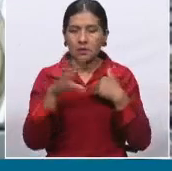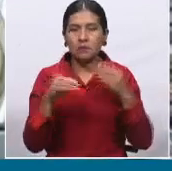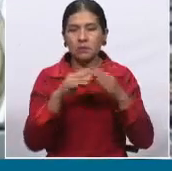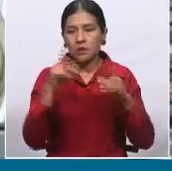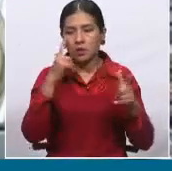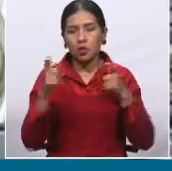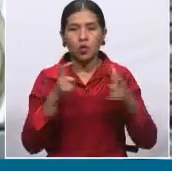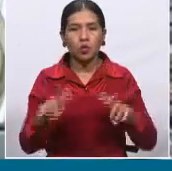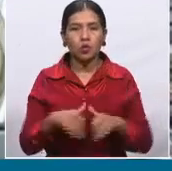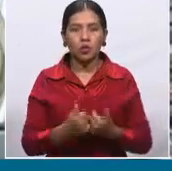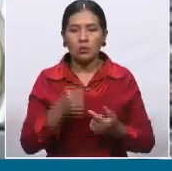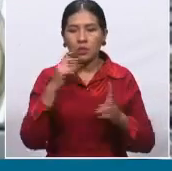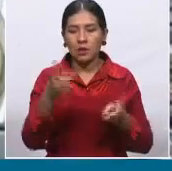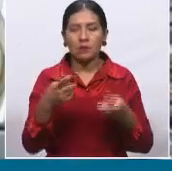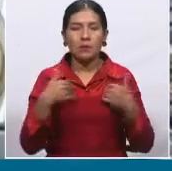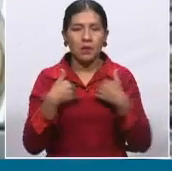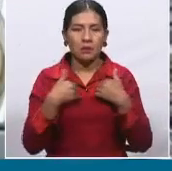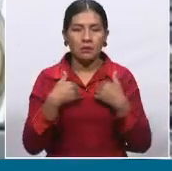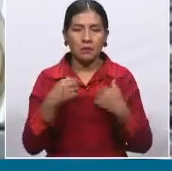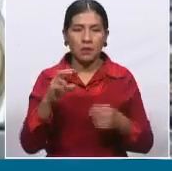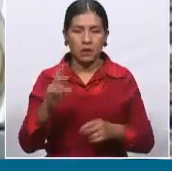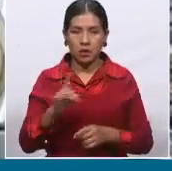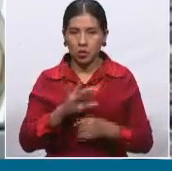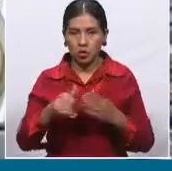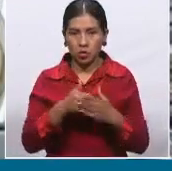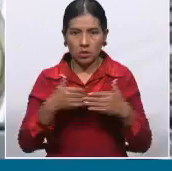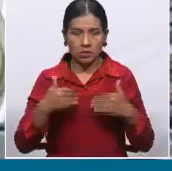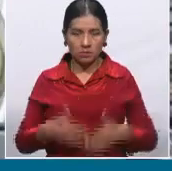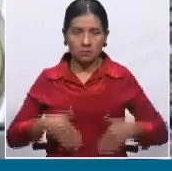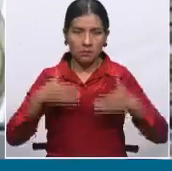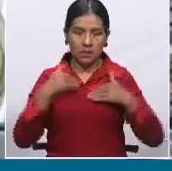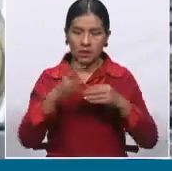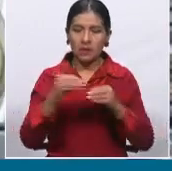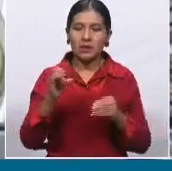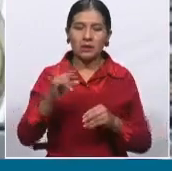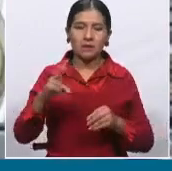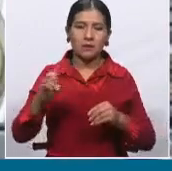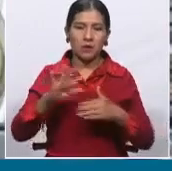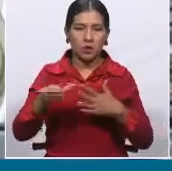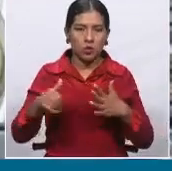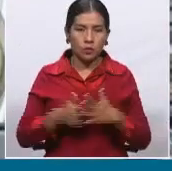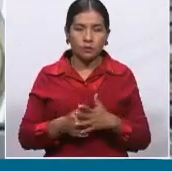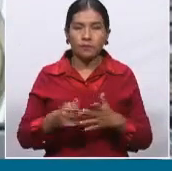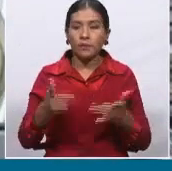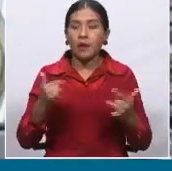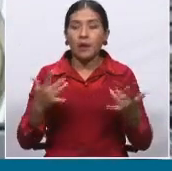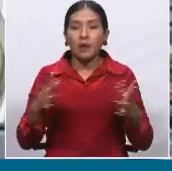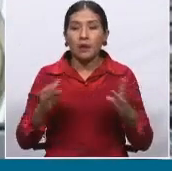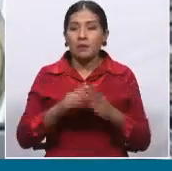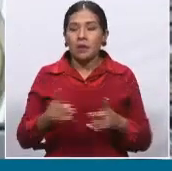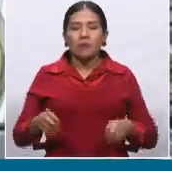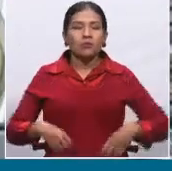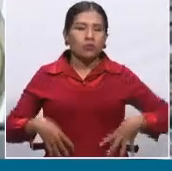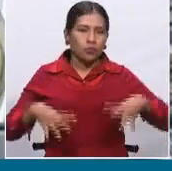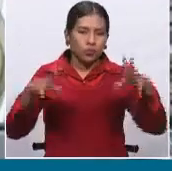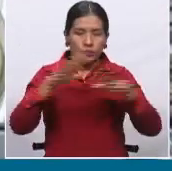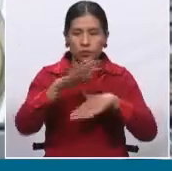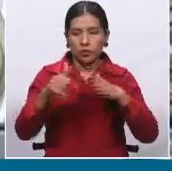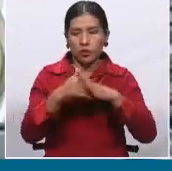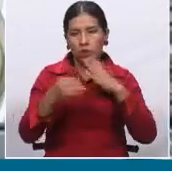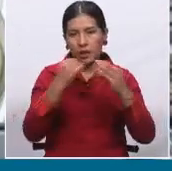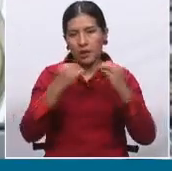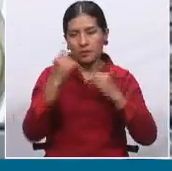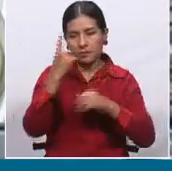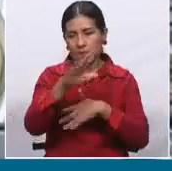de camélidos domésticos como también de los camélidos silvestres, porque acá está la riqueza alimentaria para la